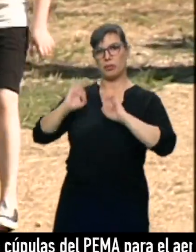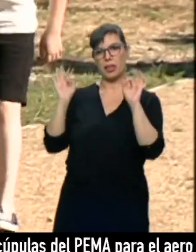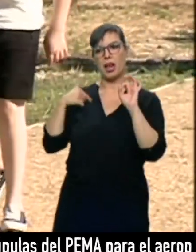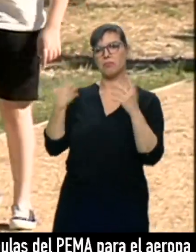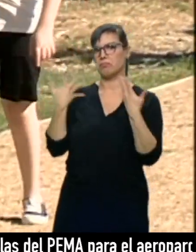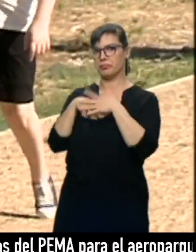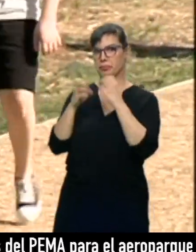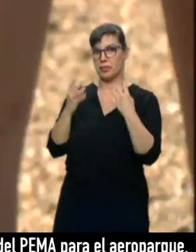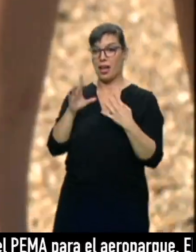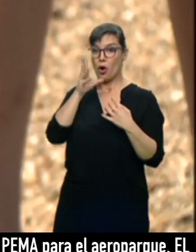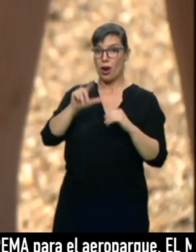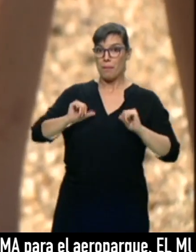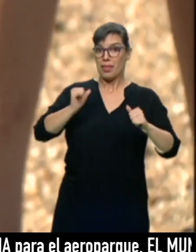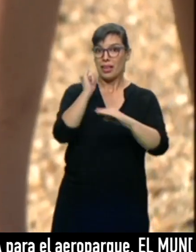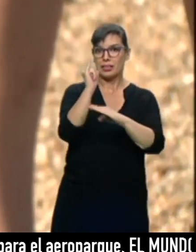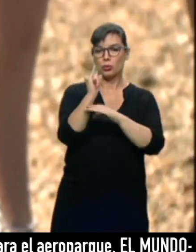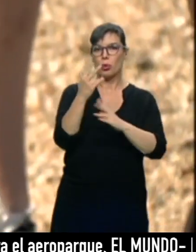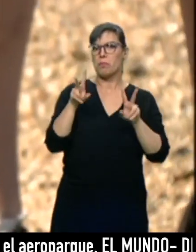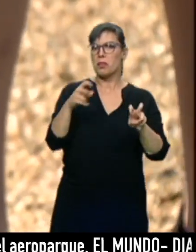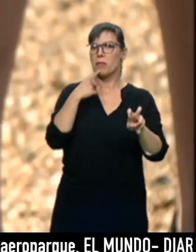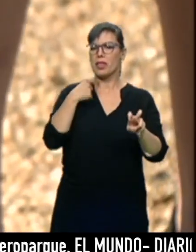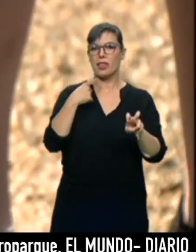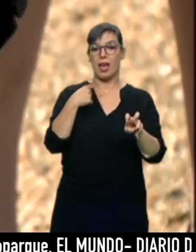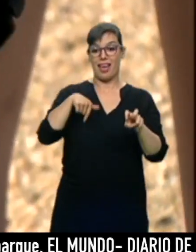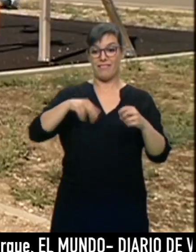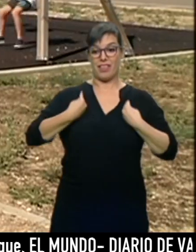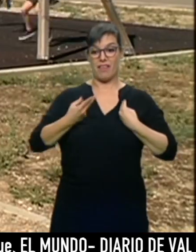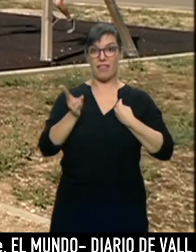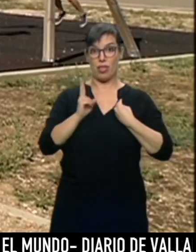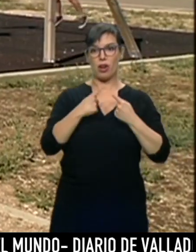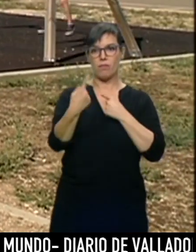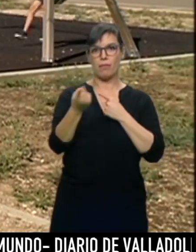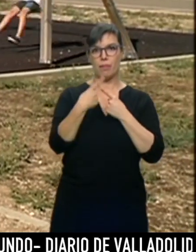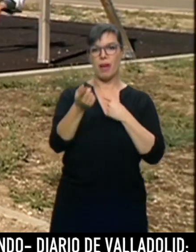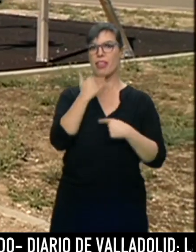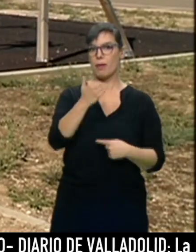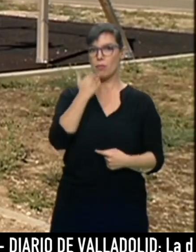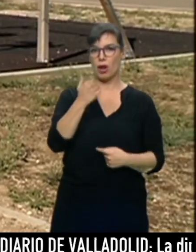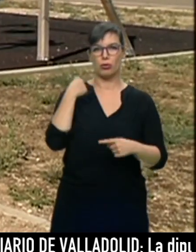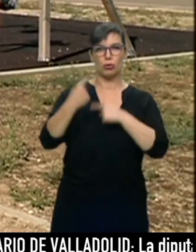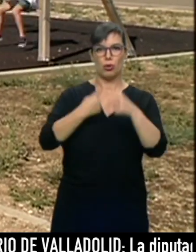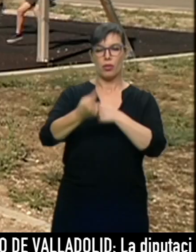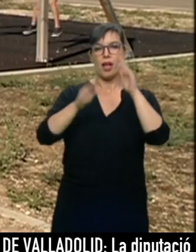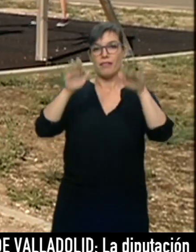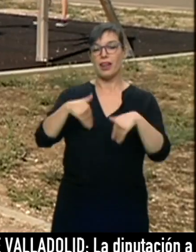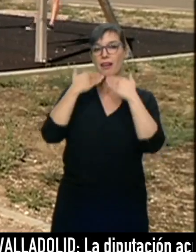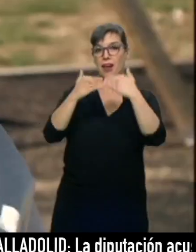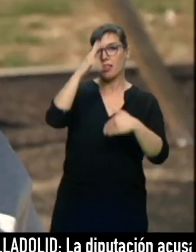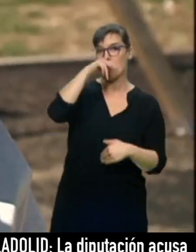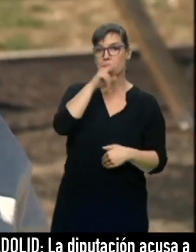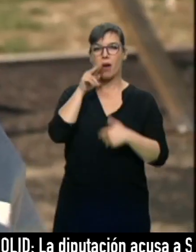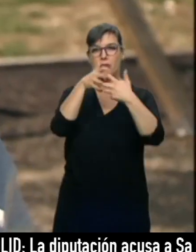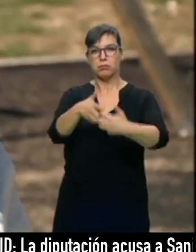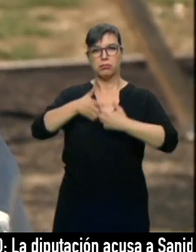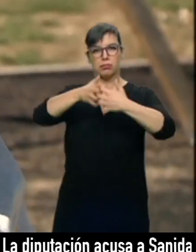al instituto, la única solución que les daban era ir y venir todos los días a Zamora. Finalmente, gracias a la lucha y al empeño de sus padres, la Junta